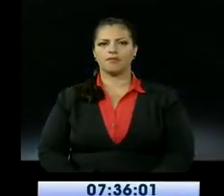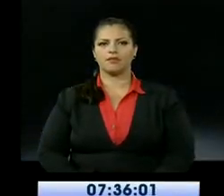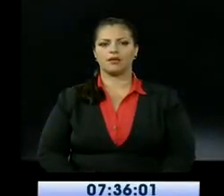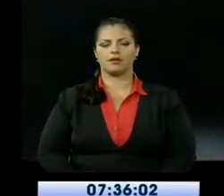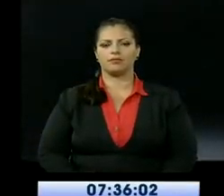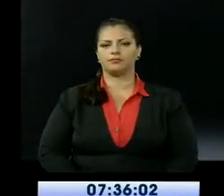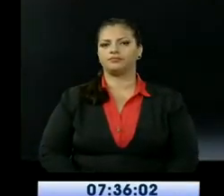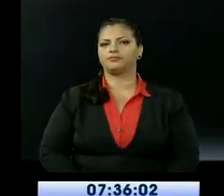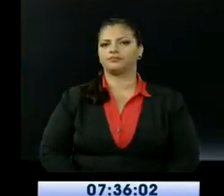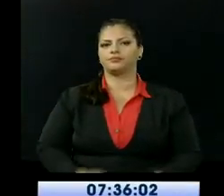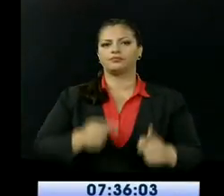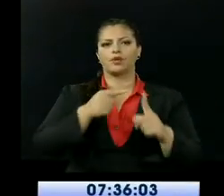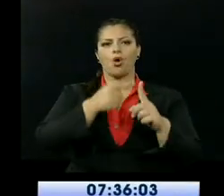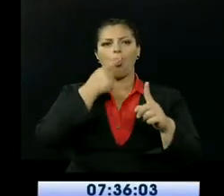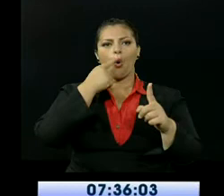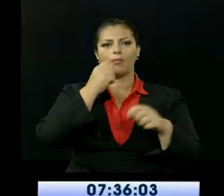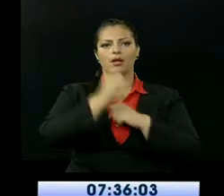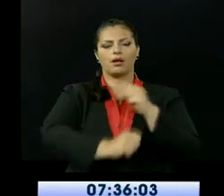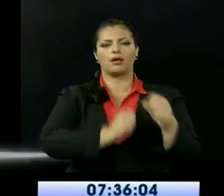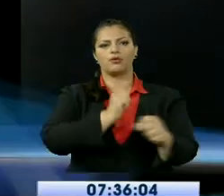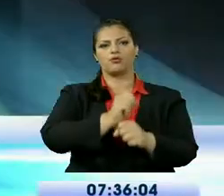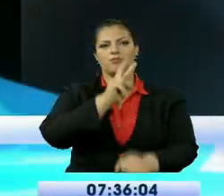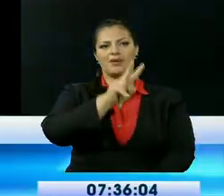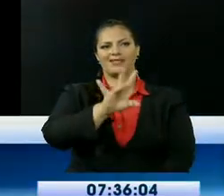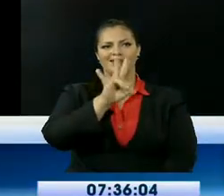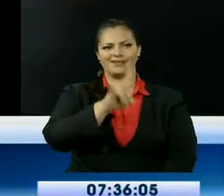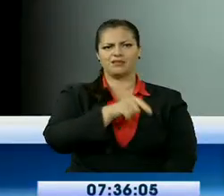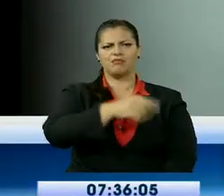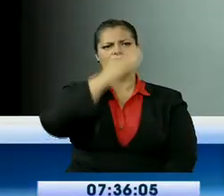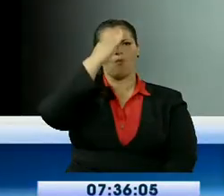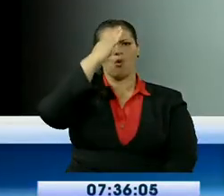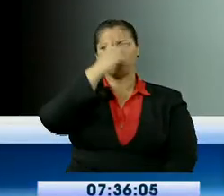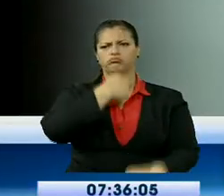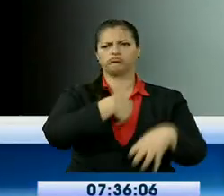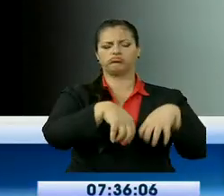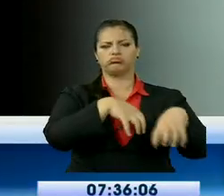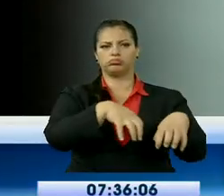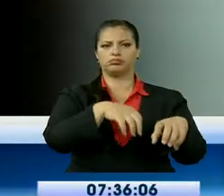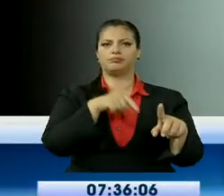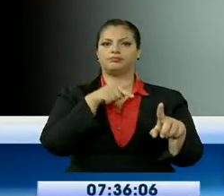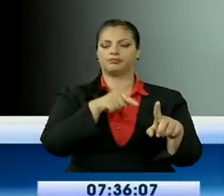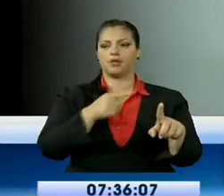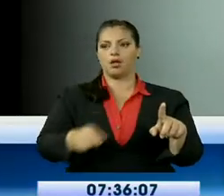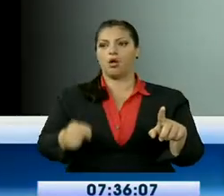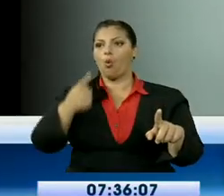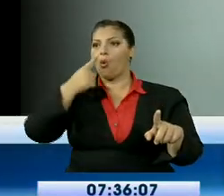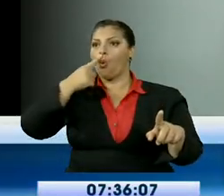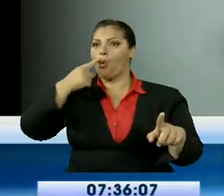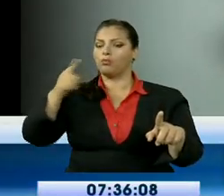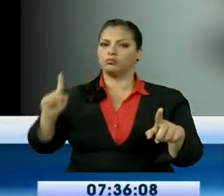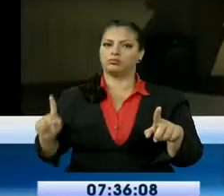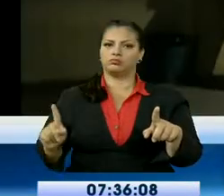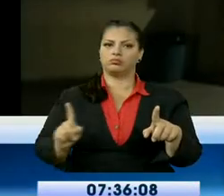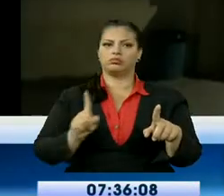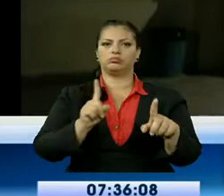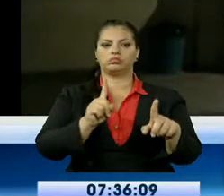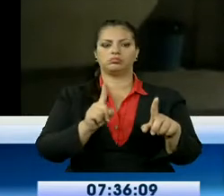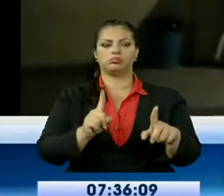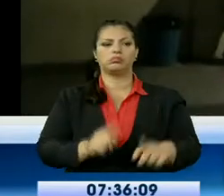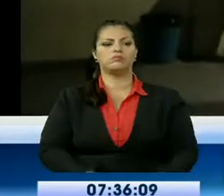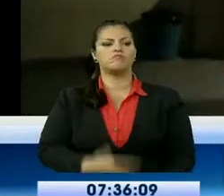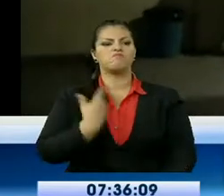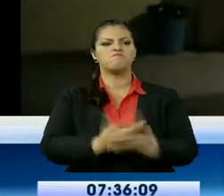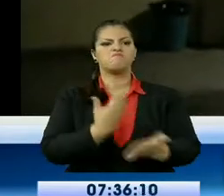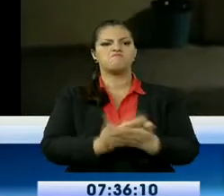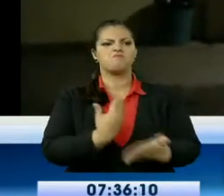Washington B., de 27 años de edad, policía en servicio activo, se presume lo victimaron con una arma cortopunzante. Testigos